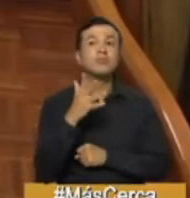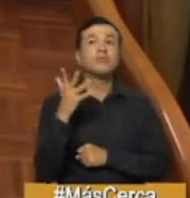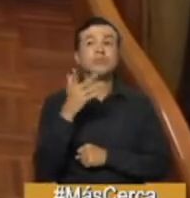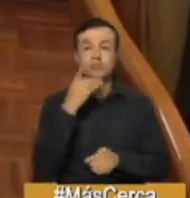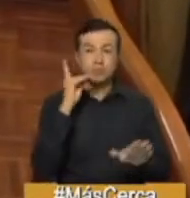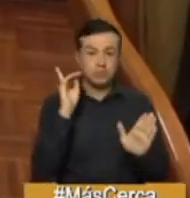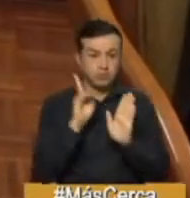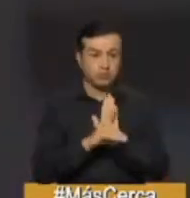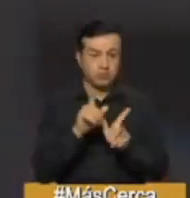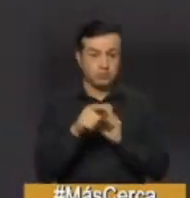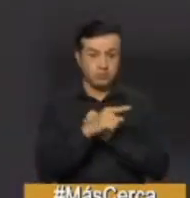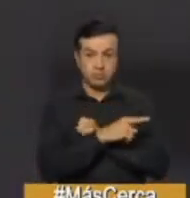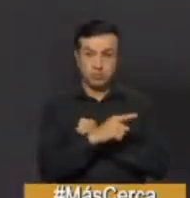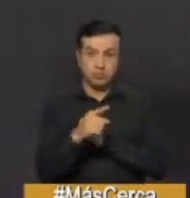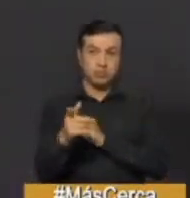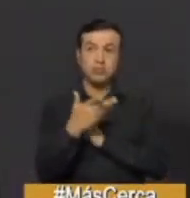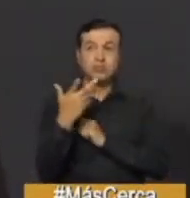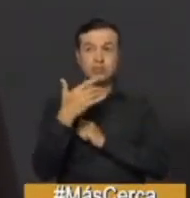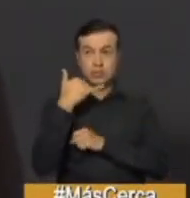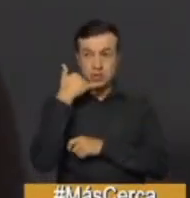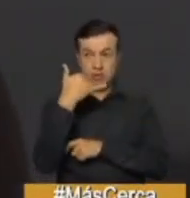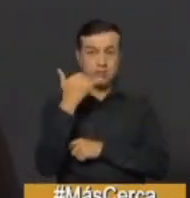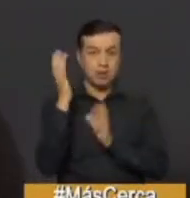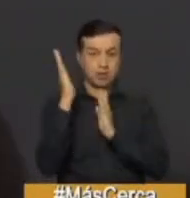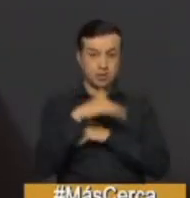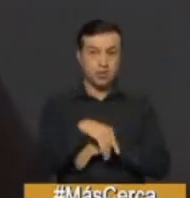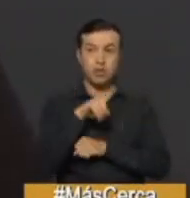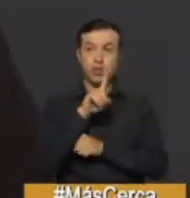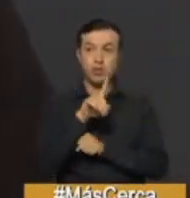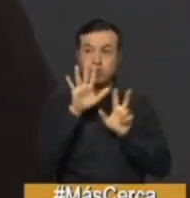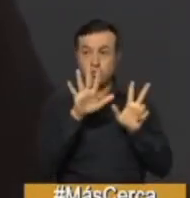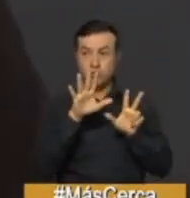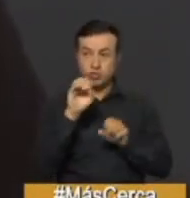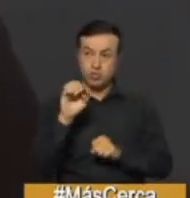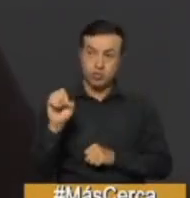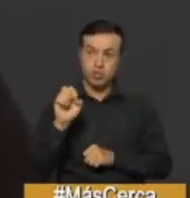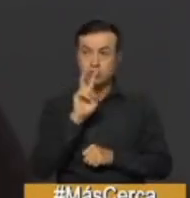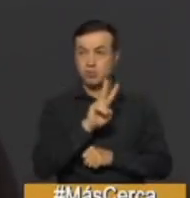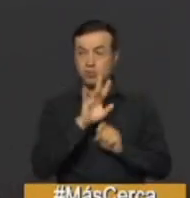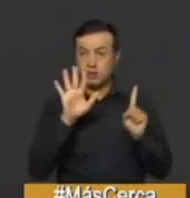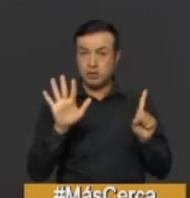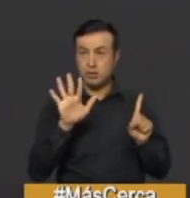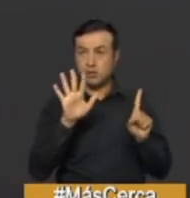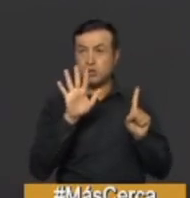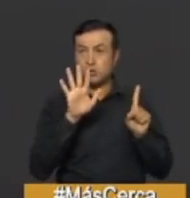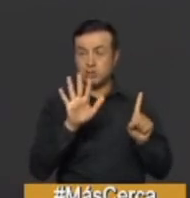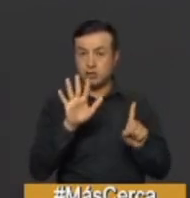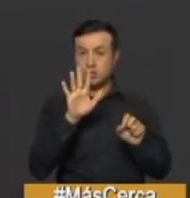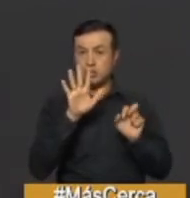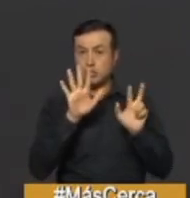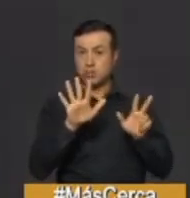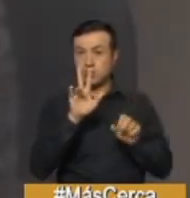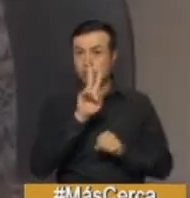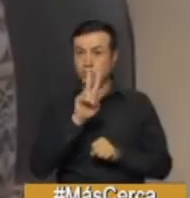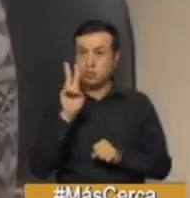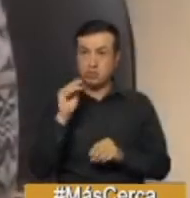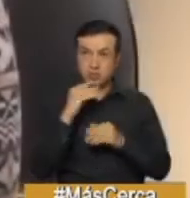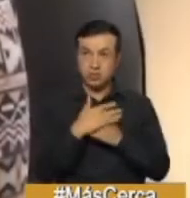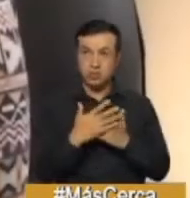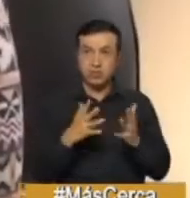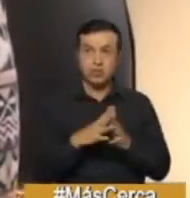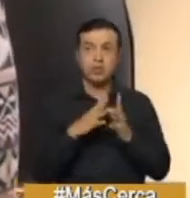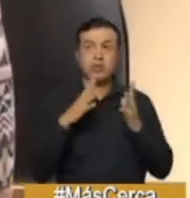denuncias ciudadanas a través de la línea gratuita 1 826 68 22 este